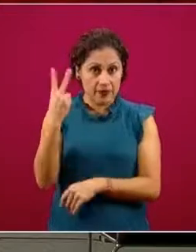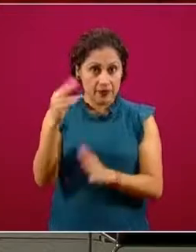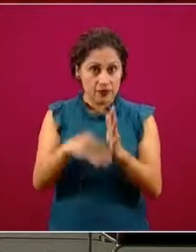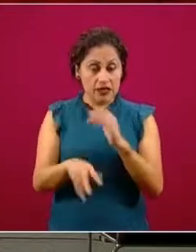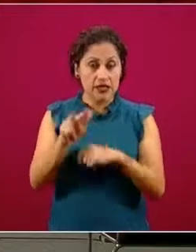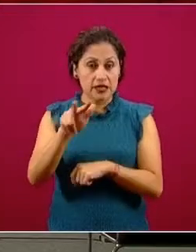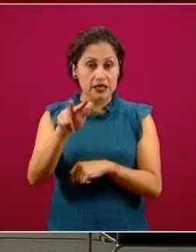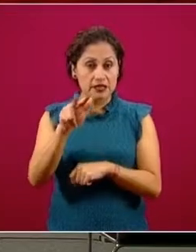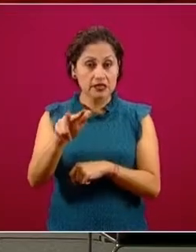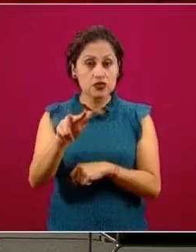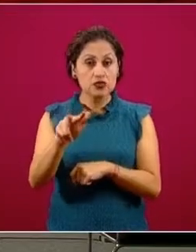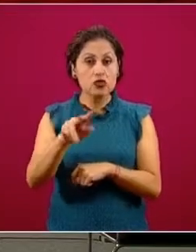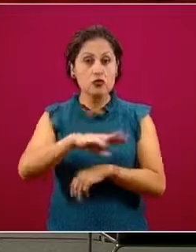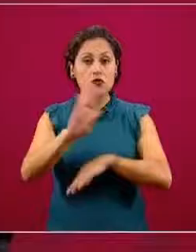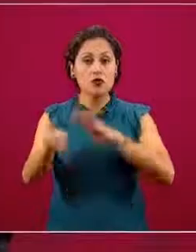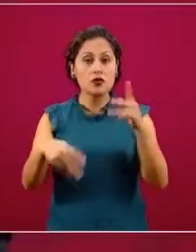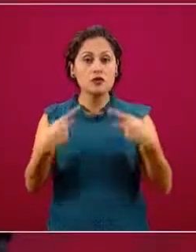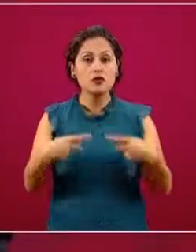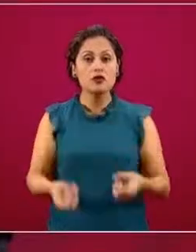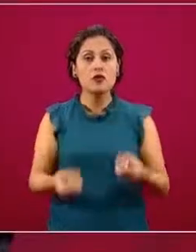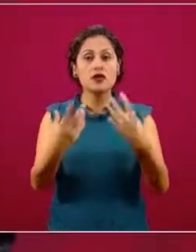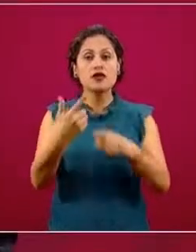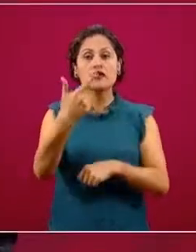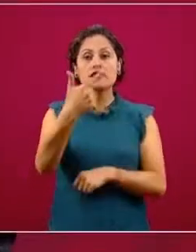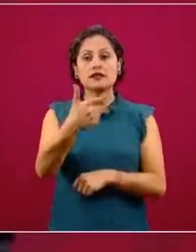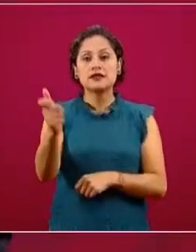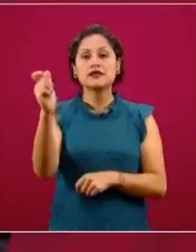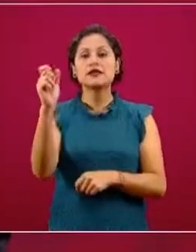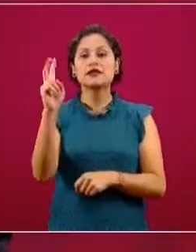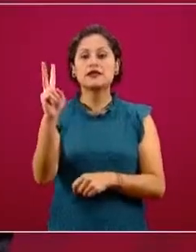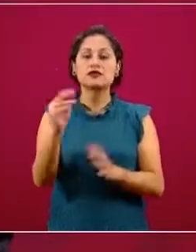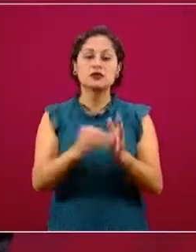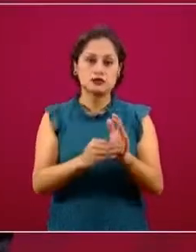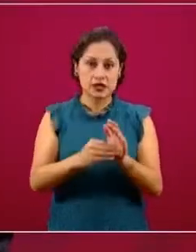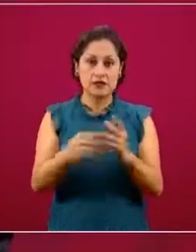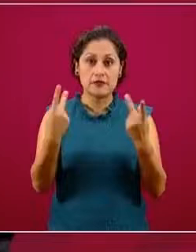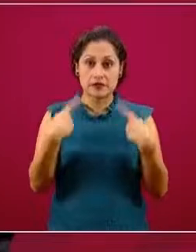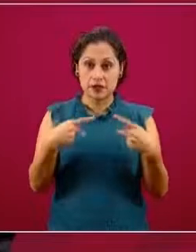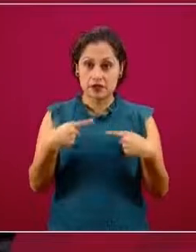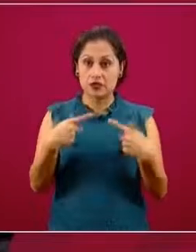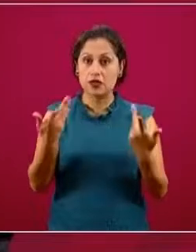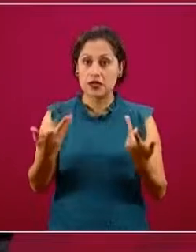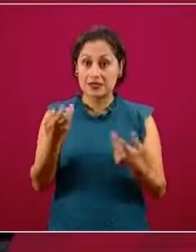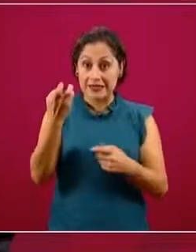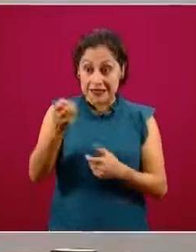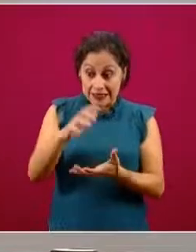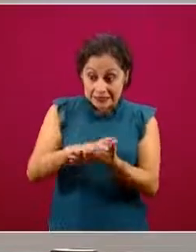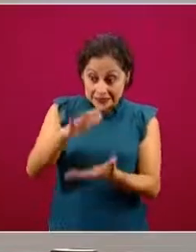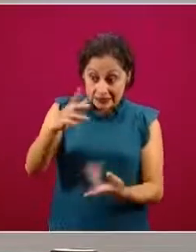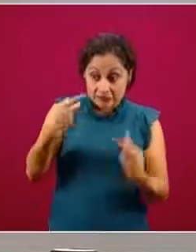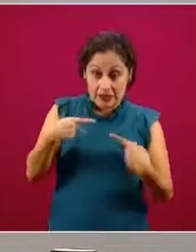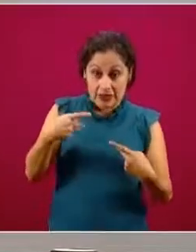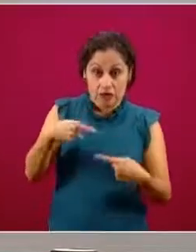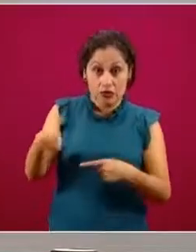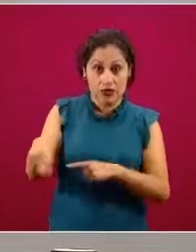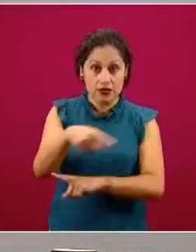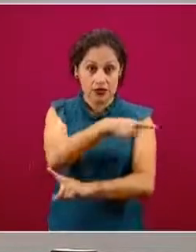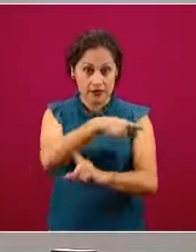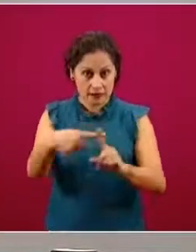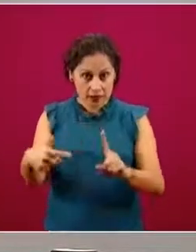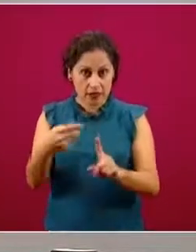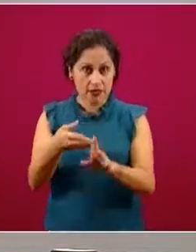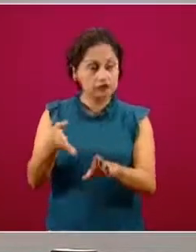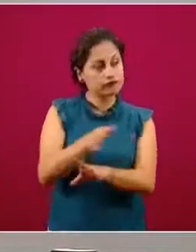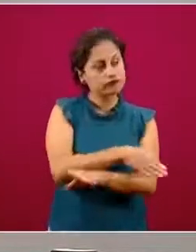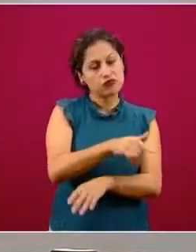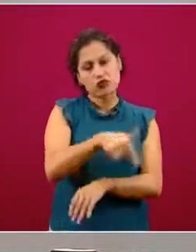de 722,000 personas. La mitad de las personas que murieron en ese año y desde hace 12